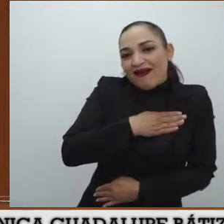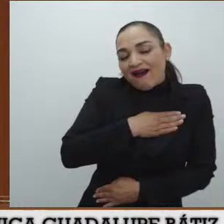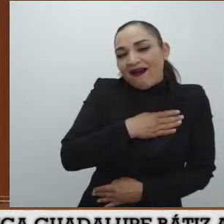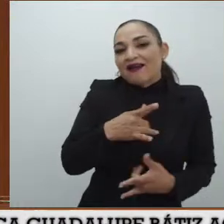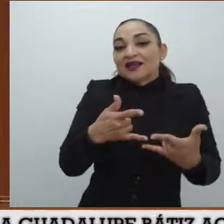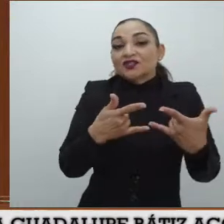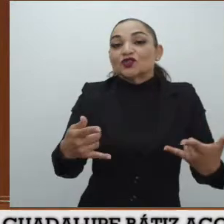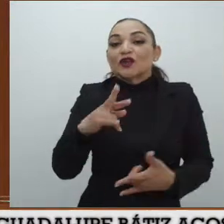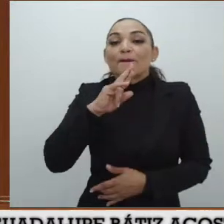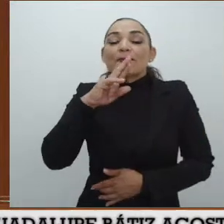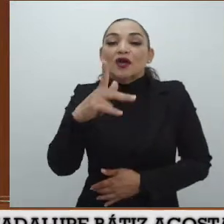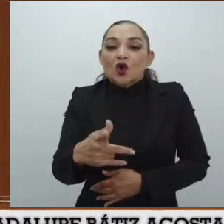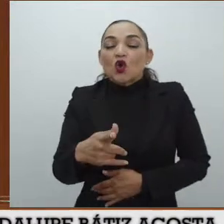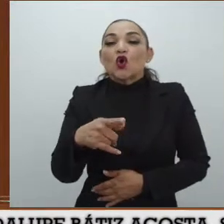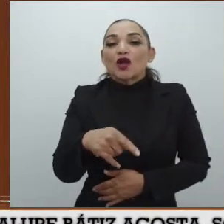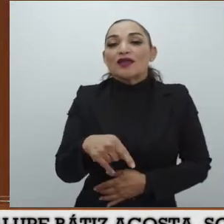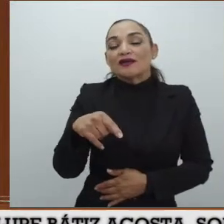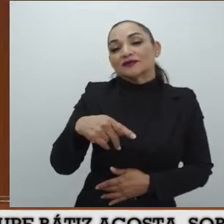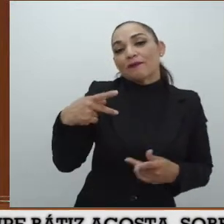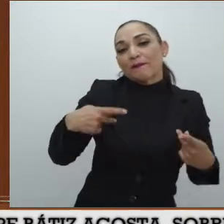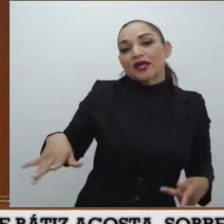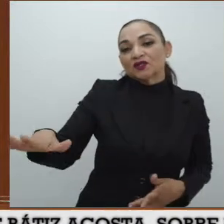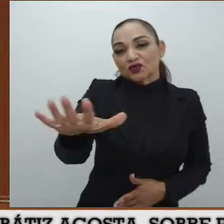que puedan contar los sinaloenses.